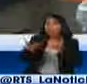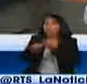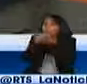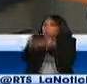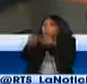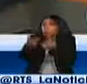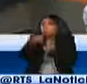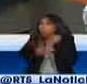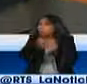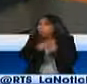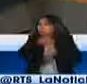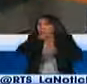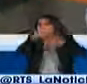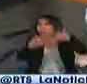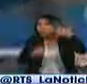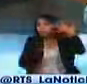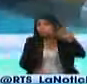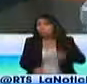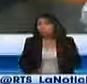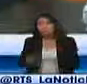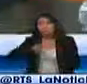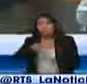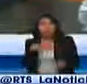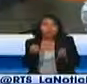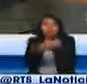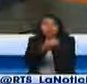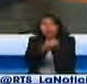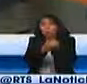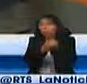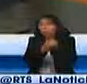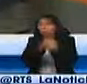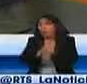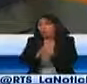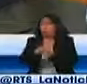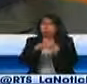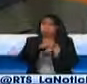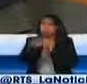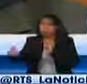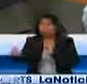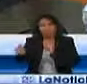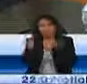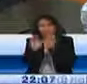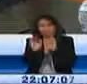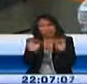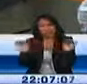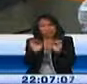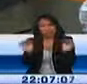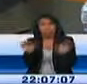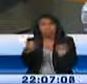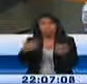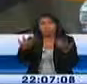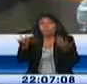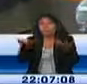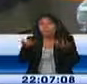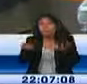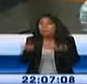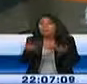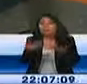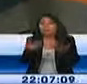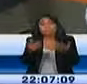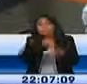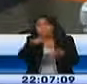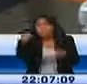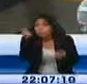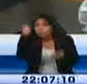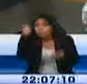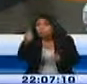problemas. Como mencioné, esto no es para apoyar ni para atacar a nadie, sino para buscar respuestas e identificar los problemas de la ciudad, no únicamente para el